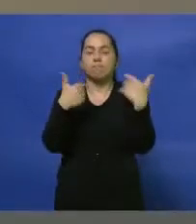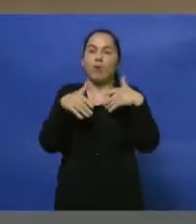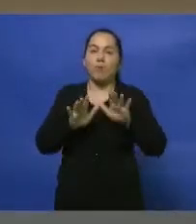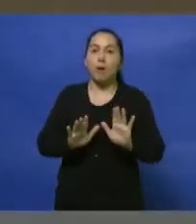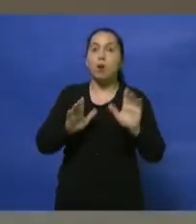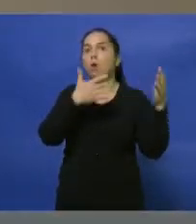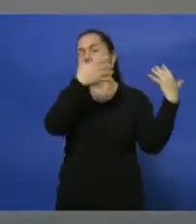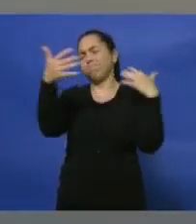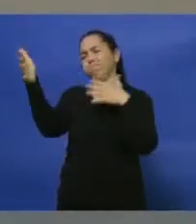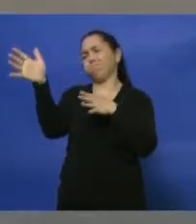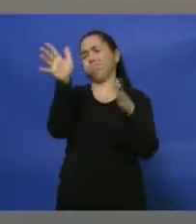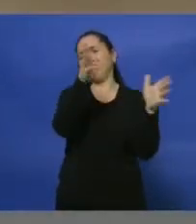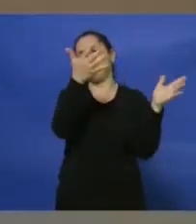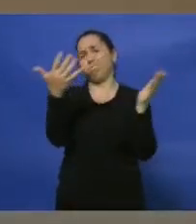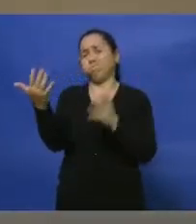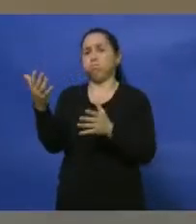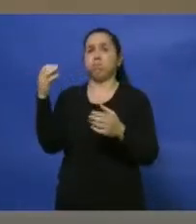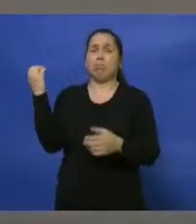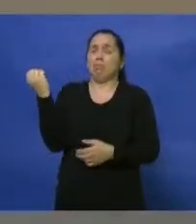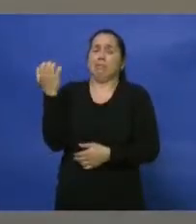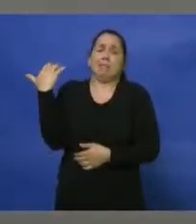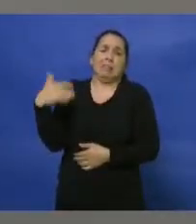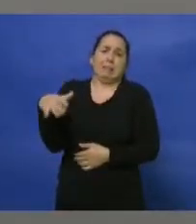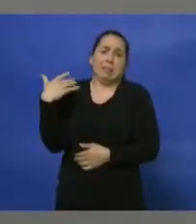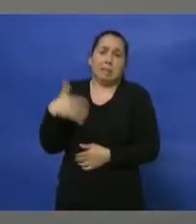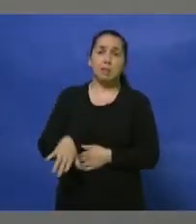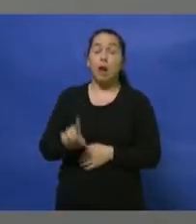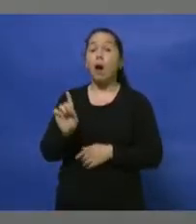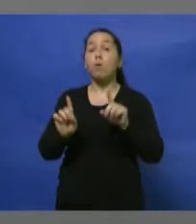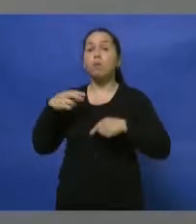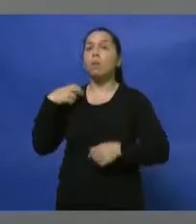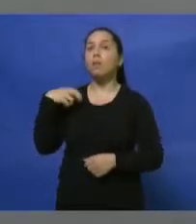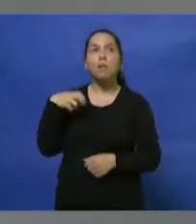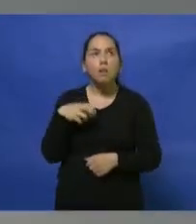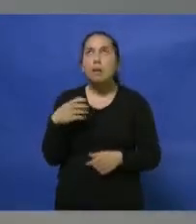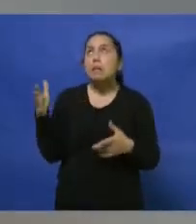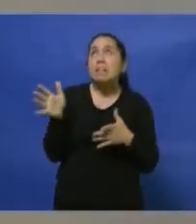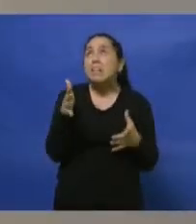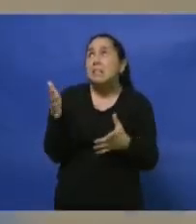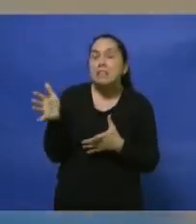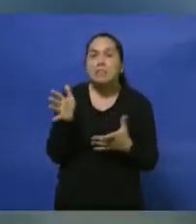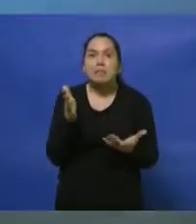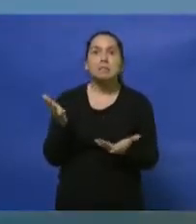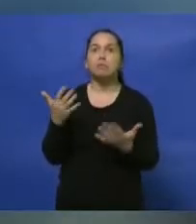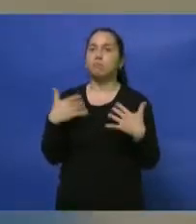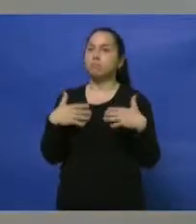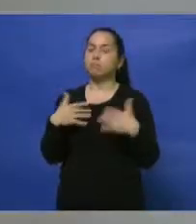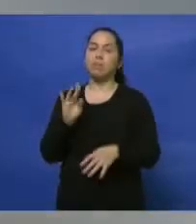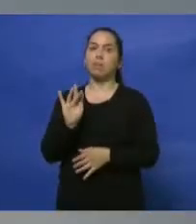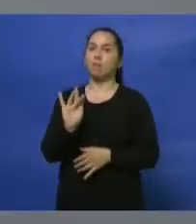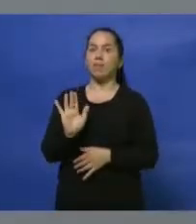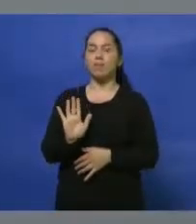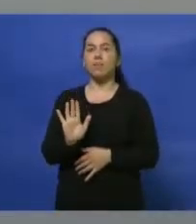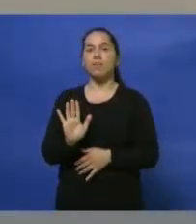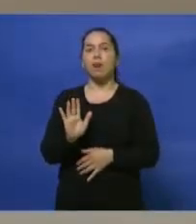tan importante que aquel que andaba en la calle lo ha sufrido. Uno por ahí termina relativizando la situación